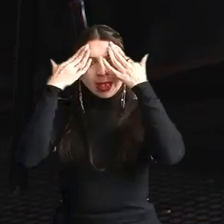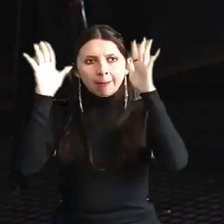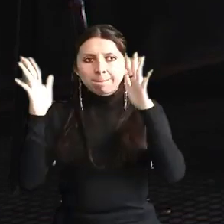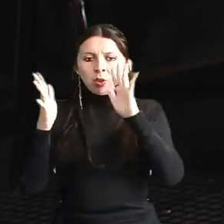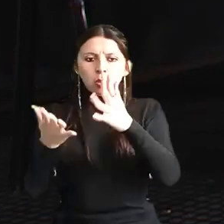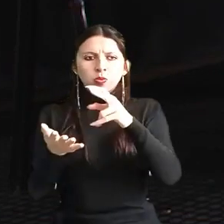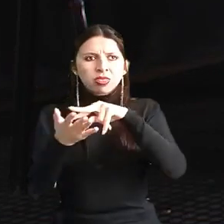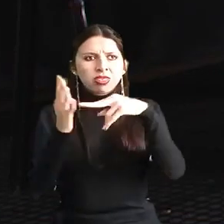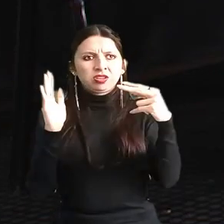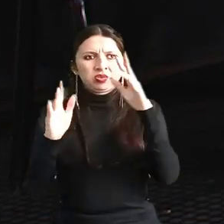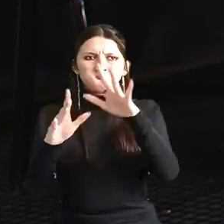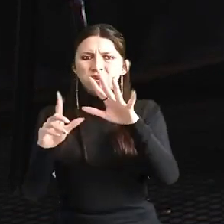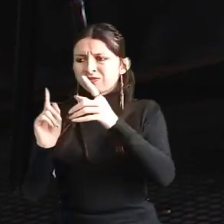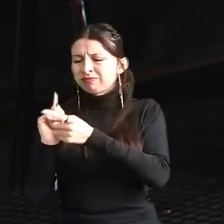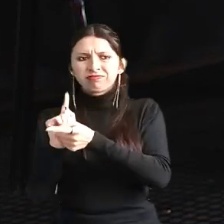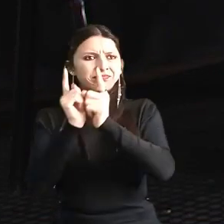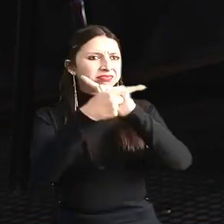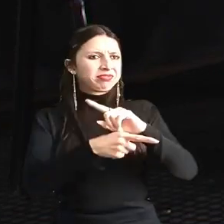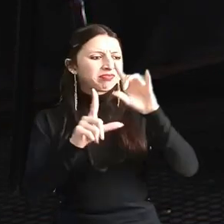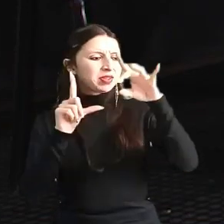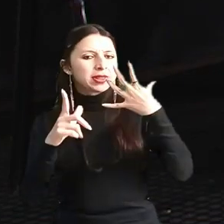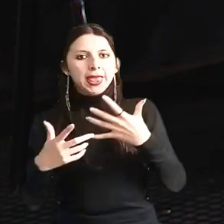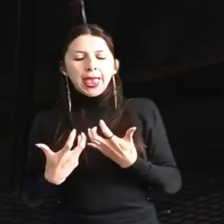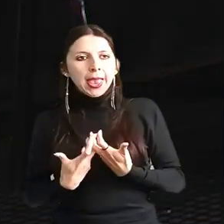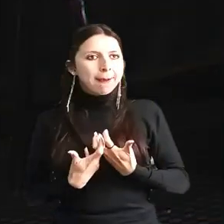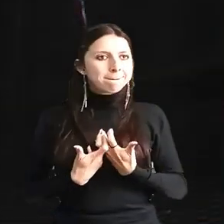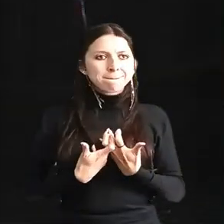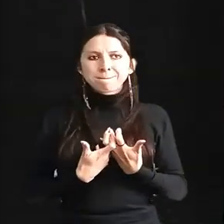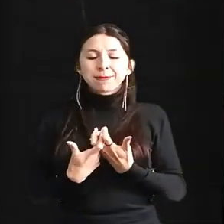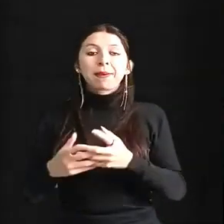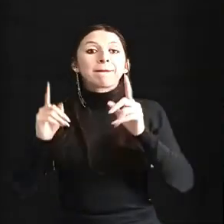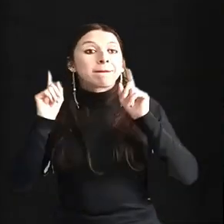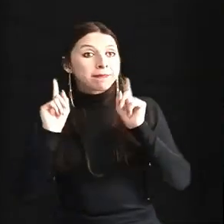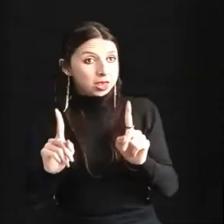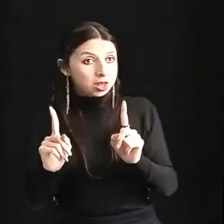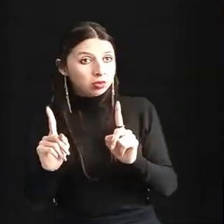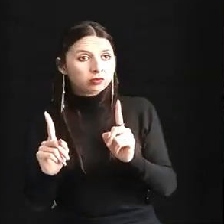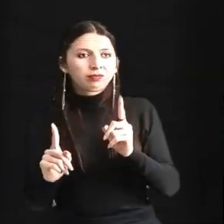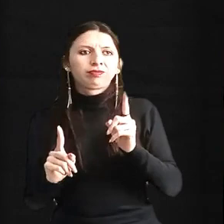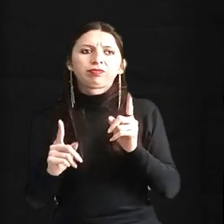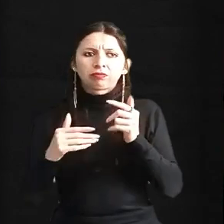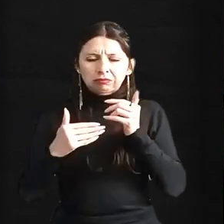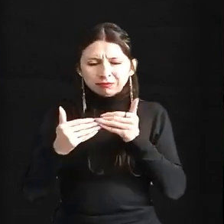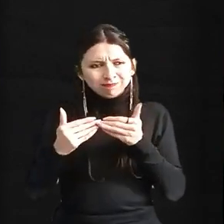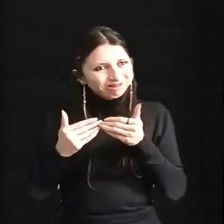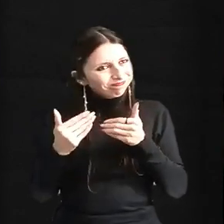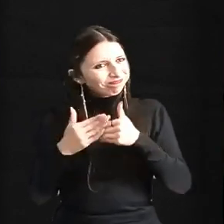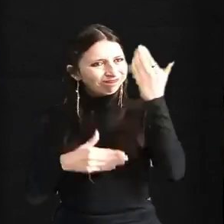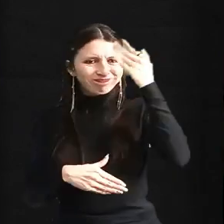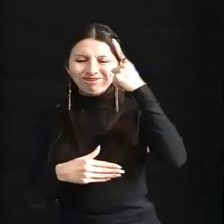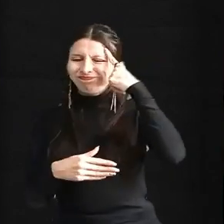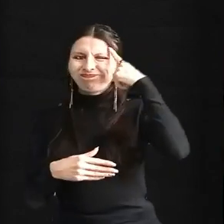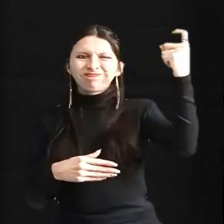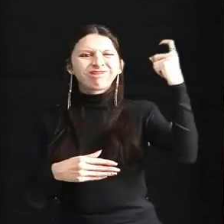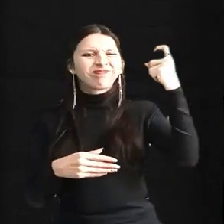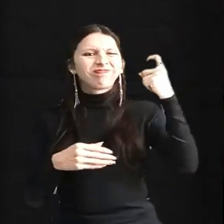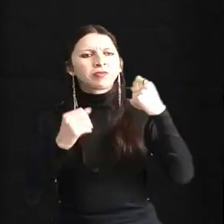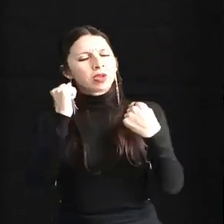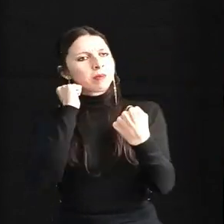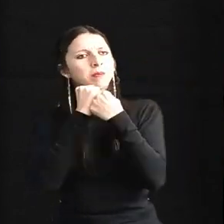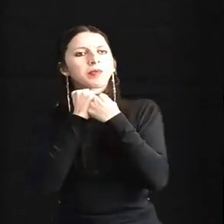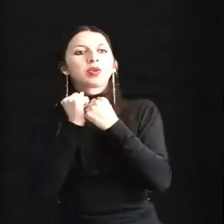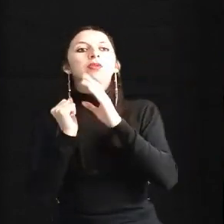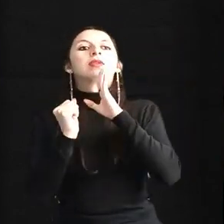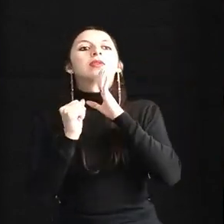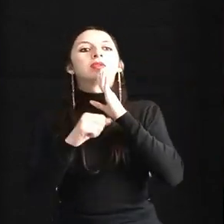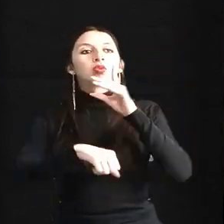la preparación para hacer la transición segundo a pesar de no tenerla empezamos a formarnos Contamos con